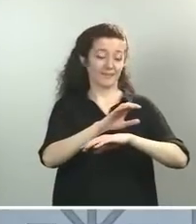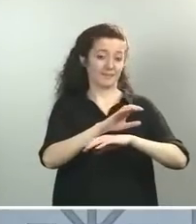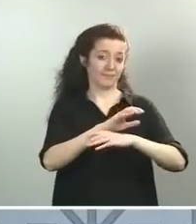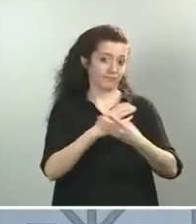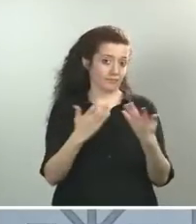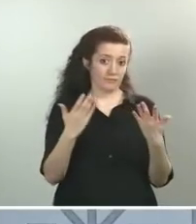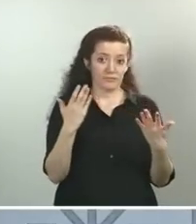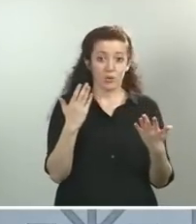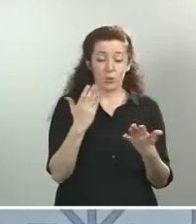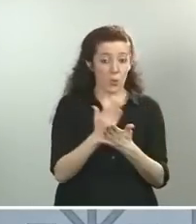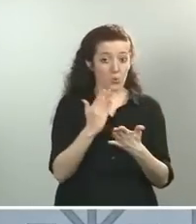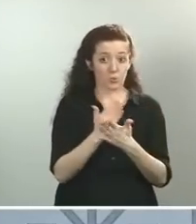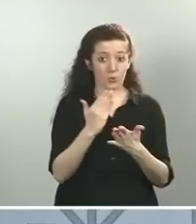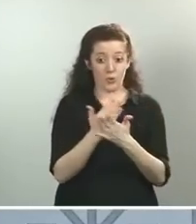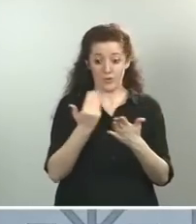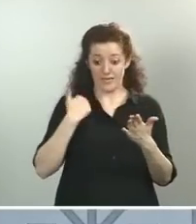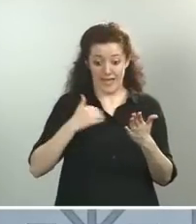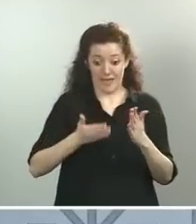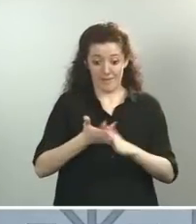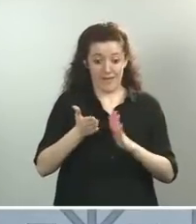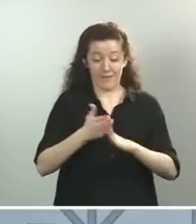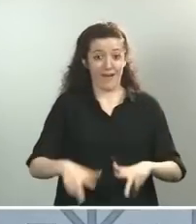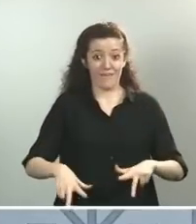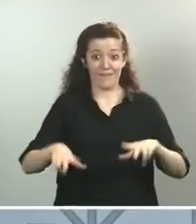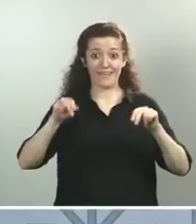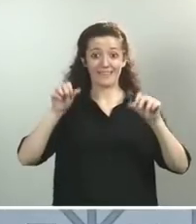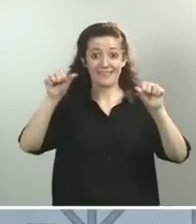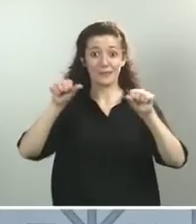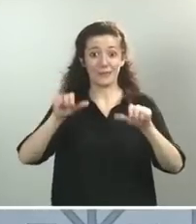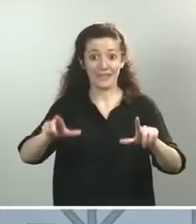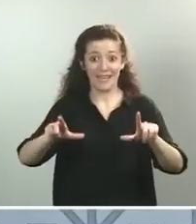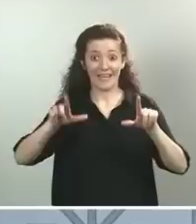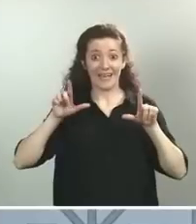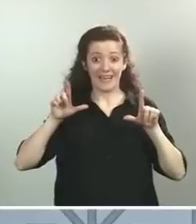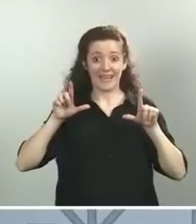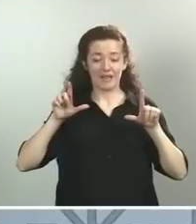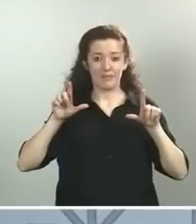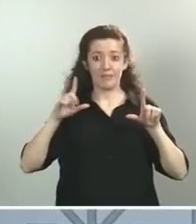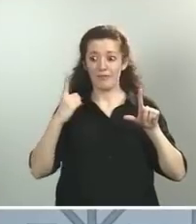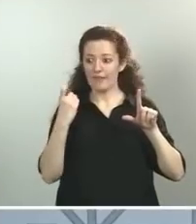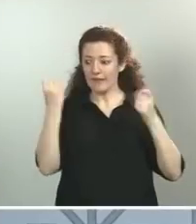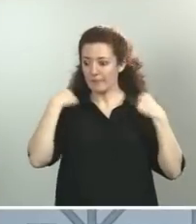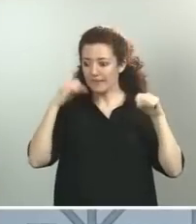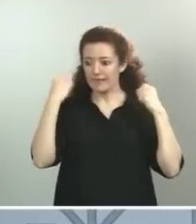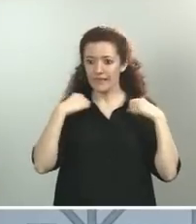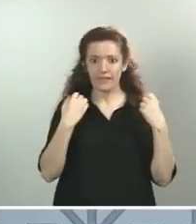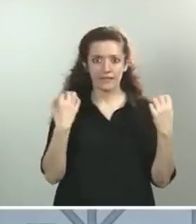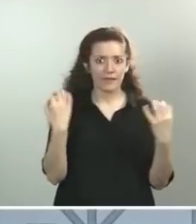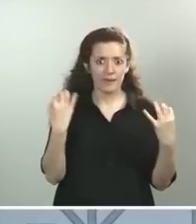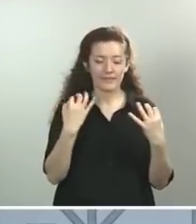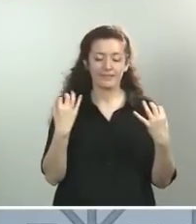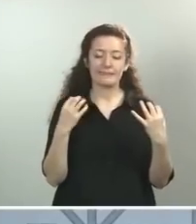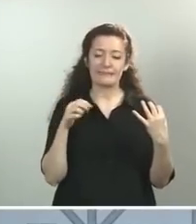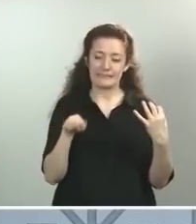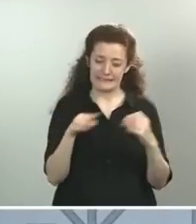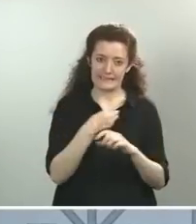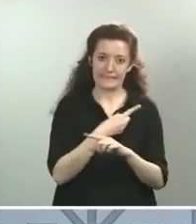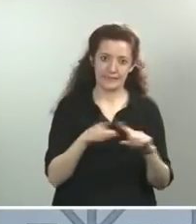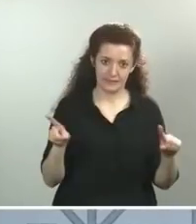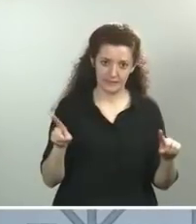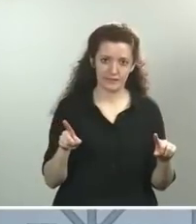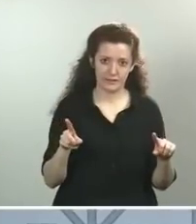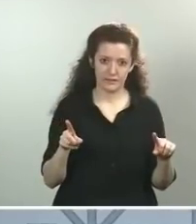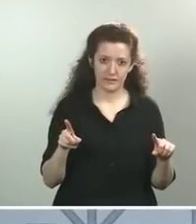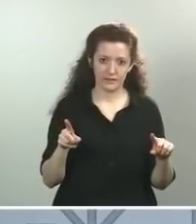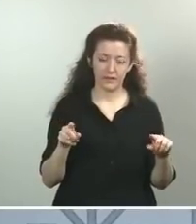acaban e que disto depende da graduación do estudiante. Aquí, o criterio fundamental é que nadie deixe de graduarse por os